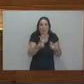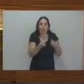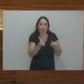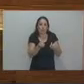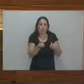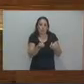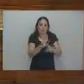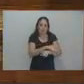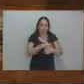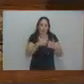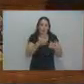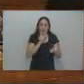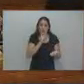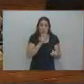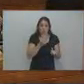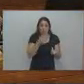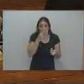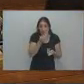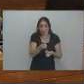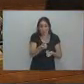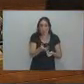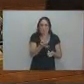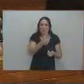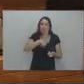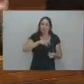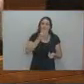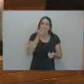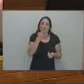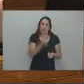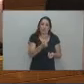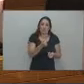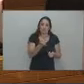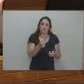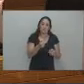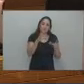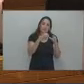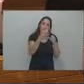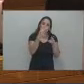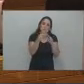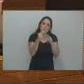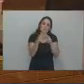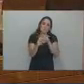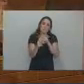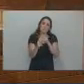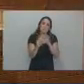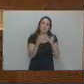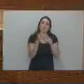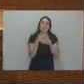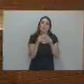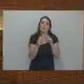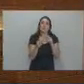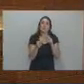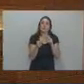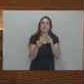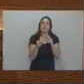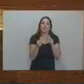Ejecutivo. Y además decíamos, no nos gusta que los partidos políticos se vean obligados a utilizar un mecanismo que es perverso, que es